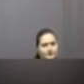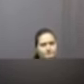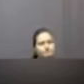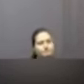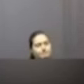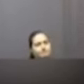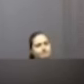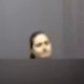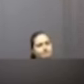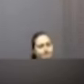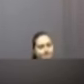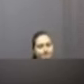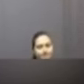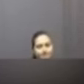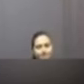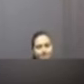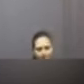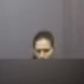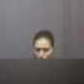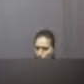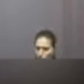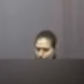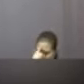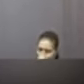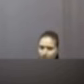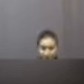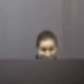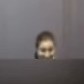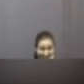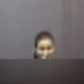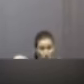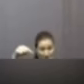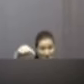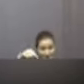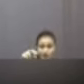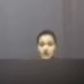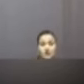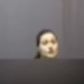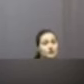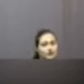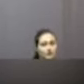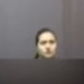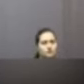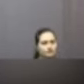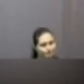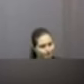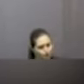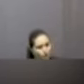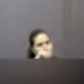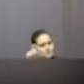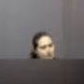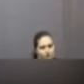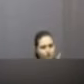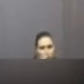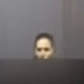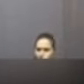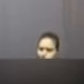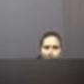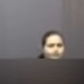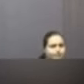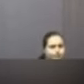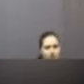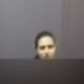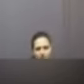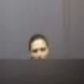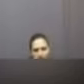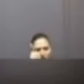querían Entonces el lanzarla también trae como consecuencia una motivación a que más